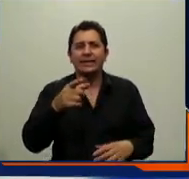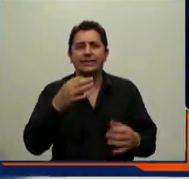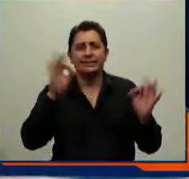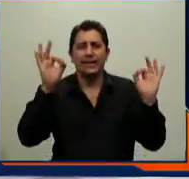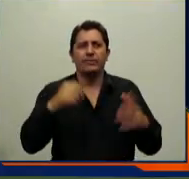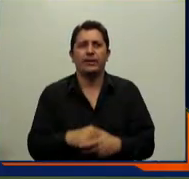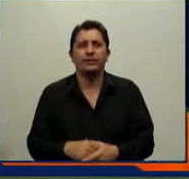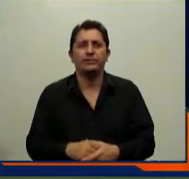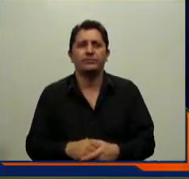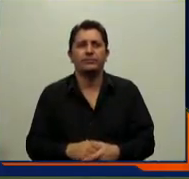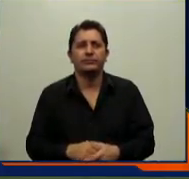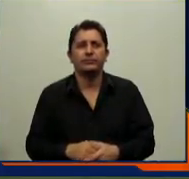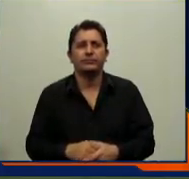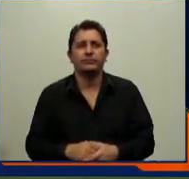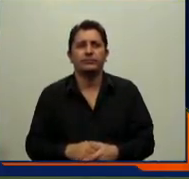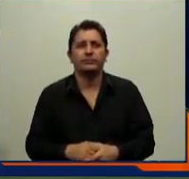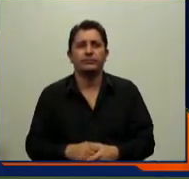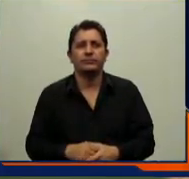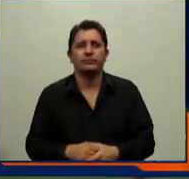quien despeja a medias esta bocha.